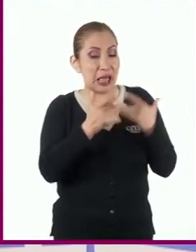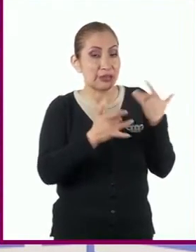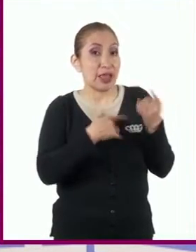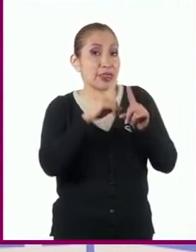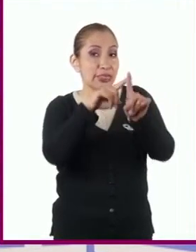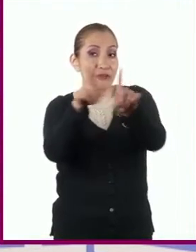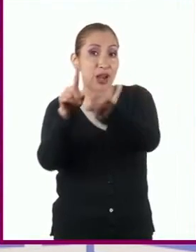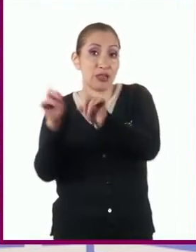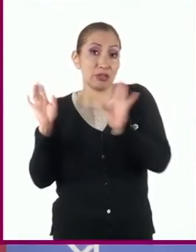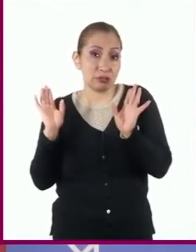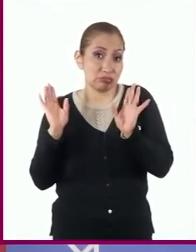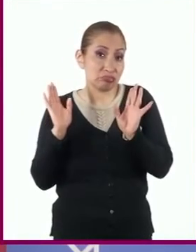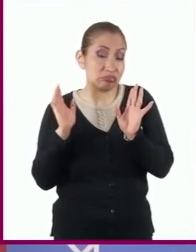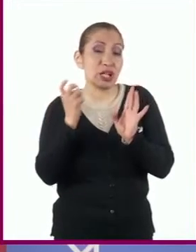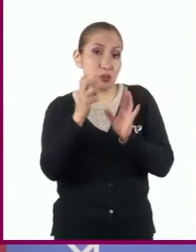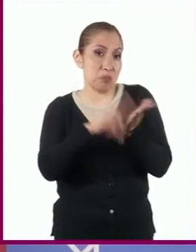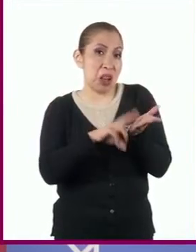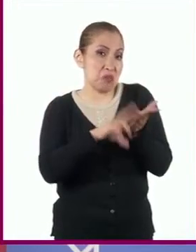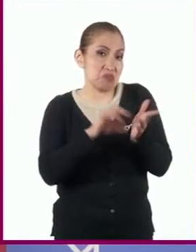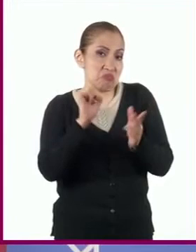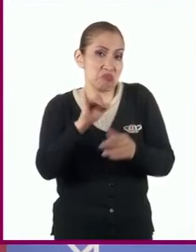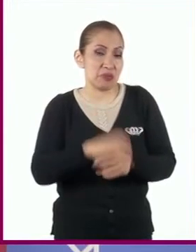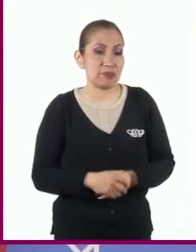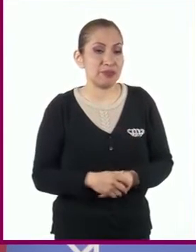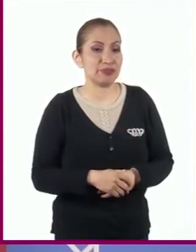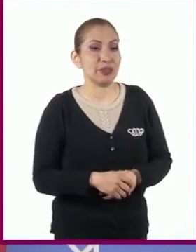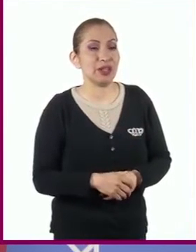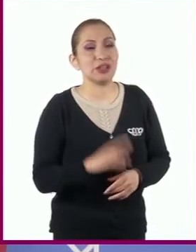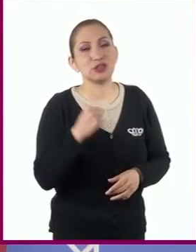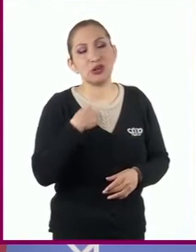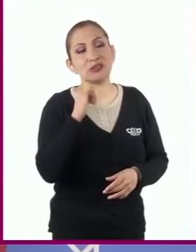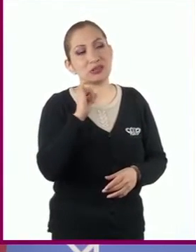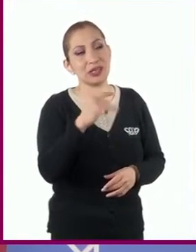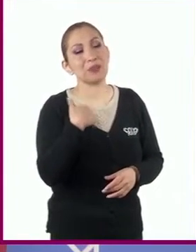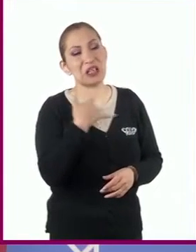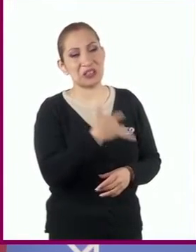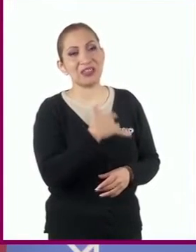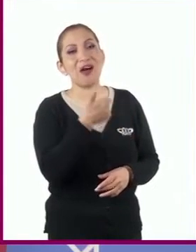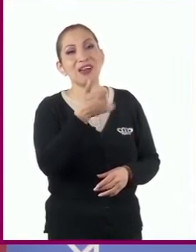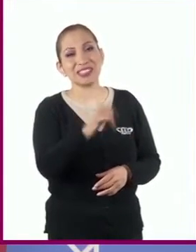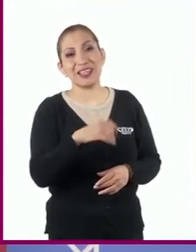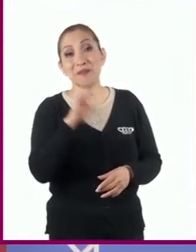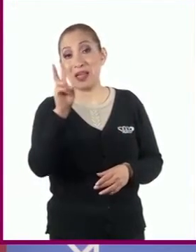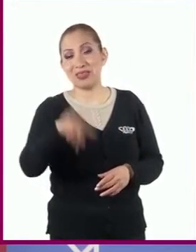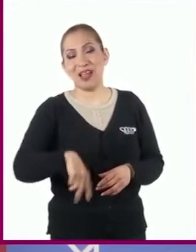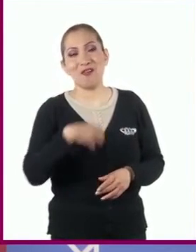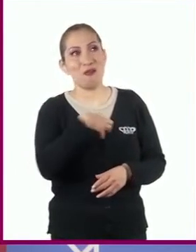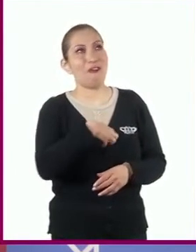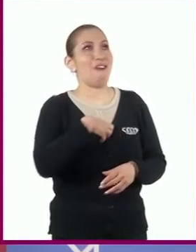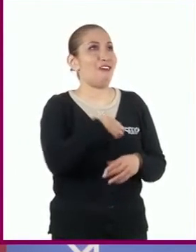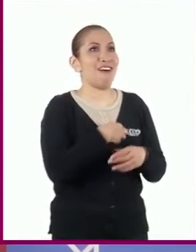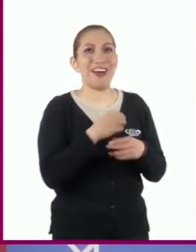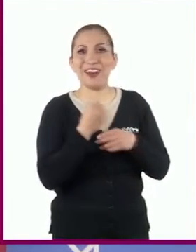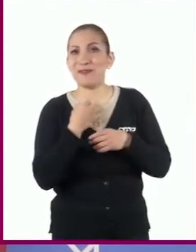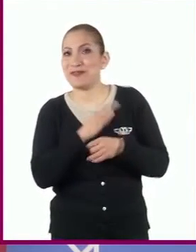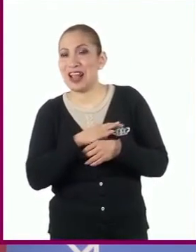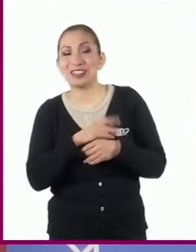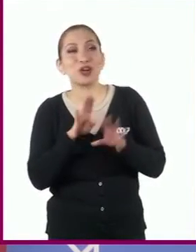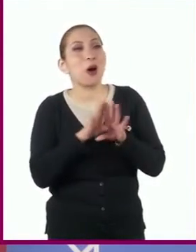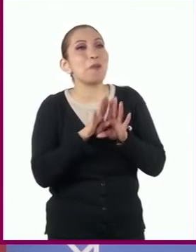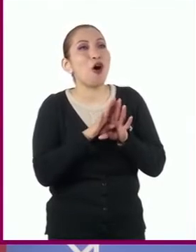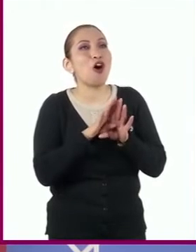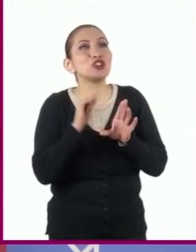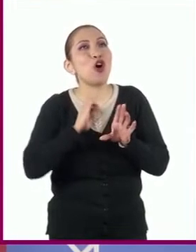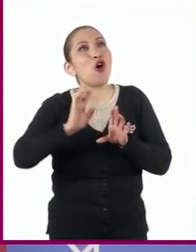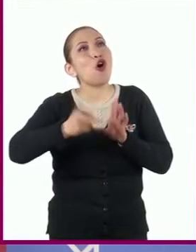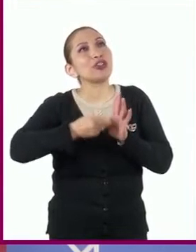son distintas y eso también es válido. Ay, yo sí me he sentido así, la verdad. De hecho, fue como si